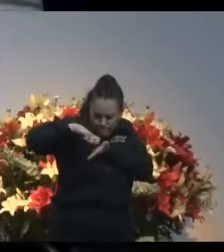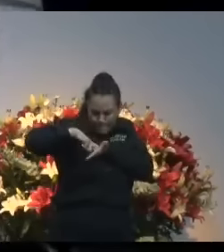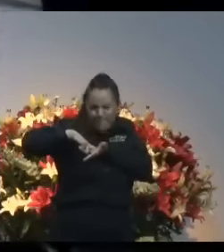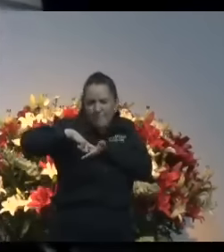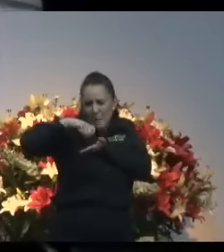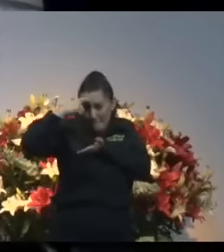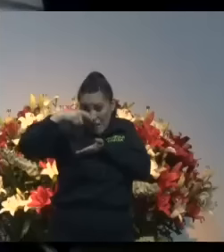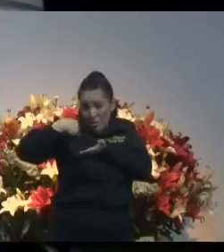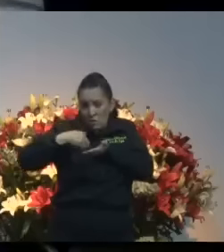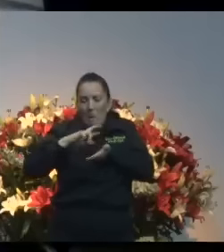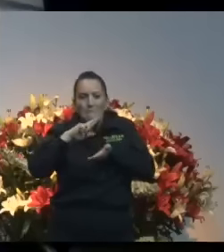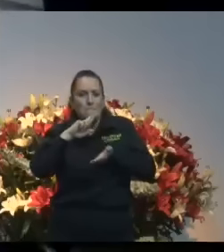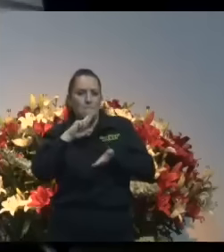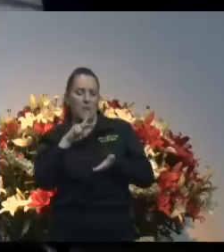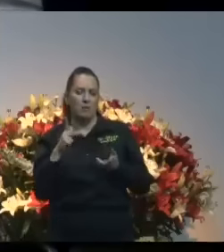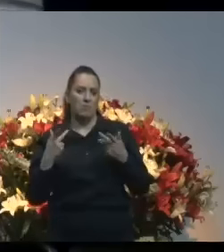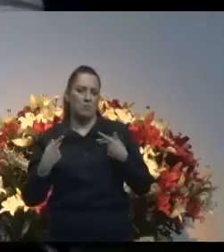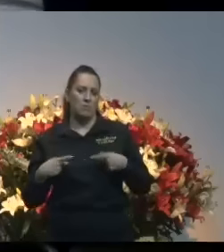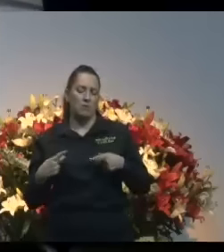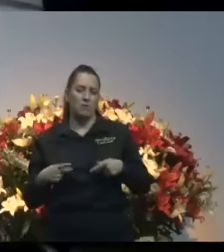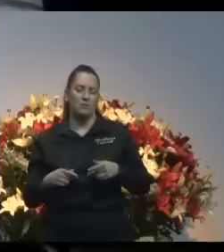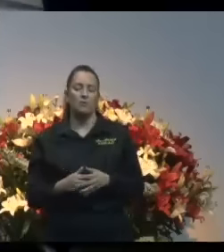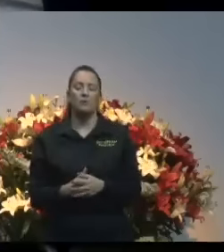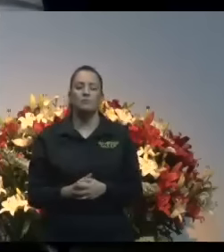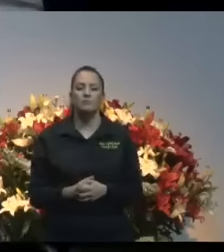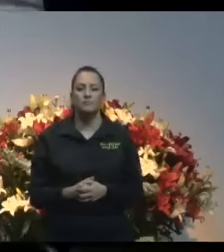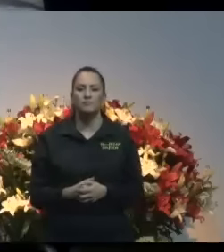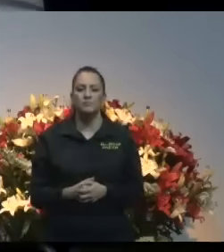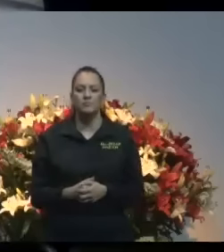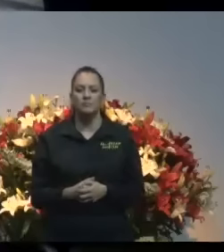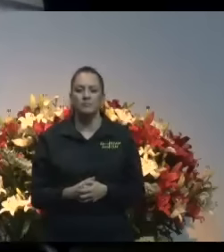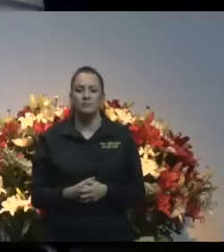una mejor persona